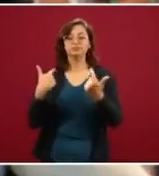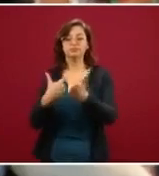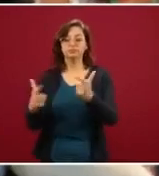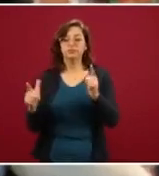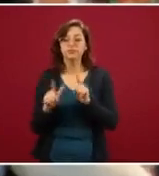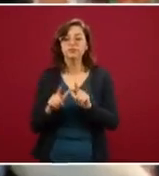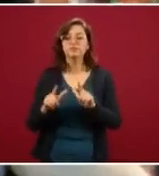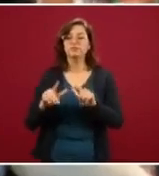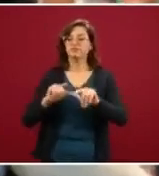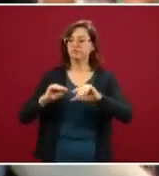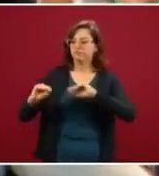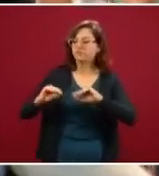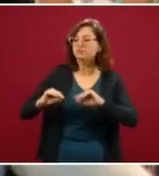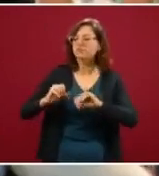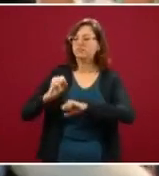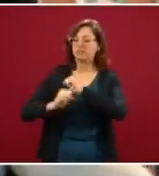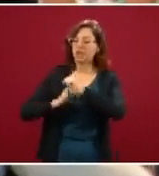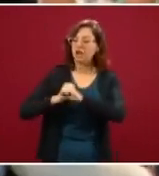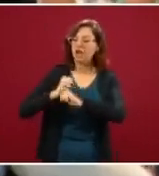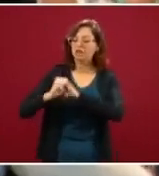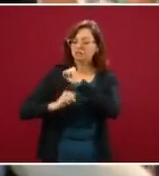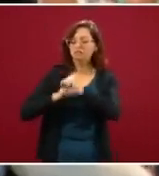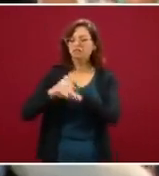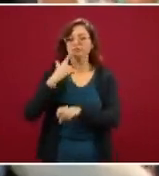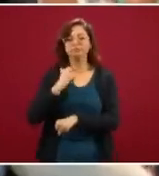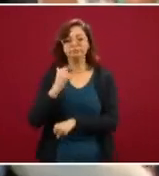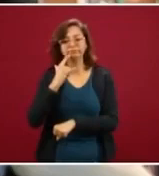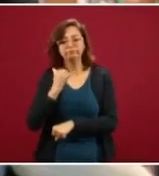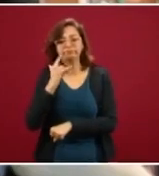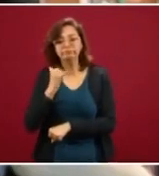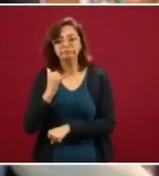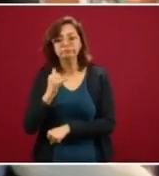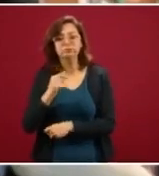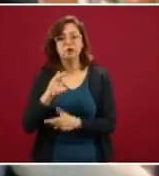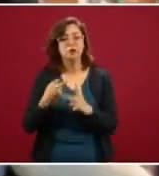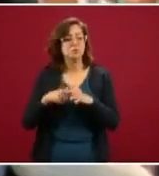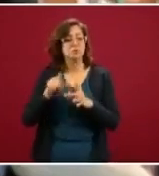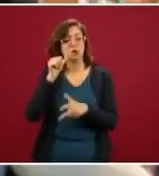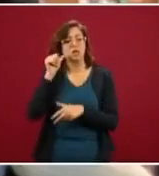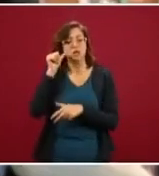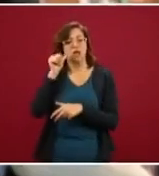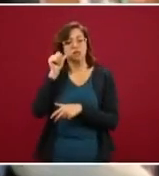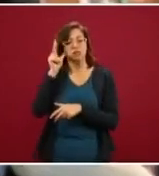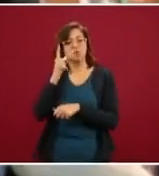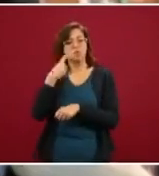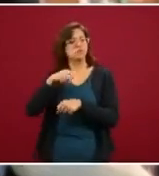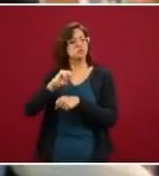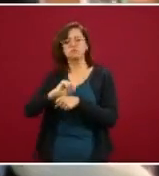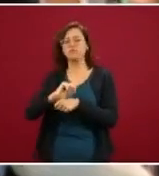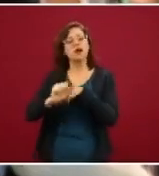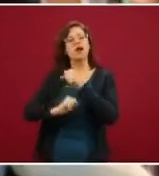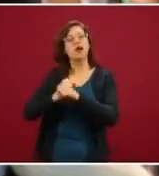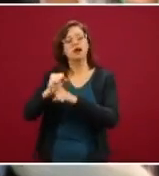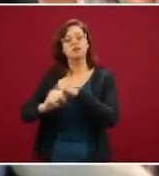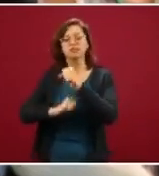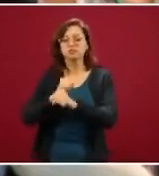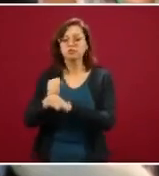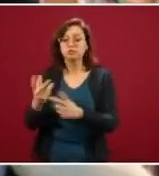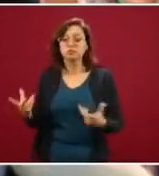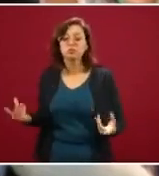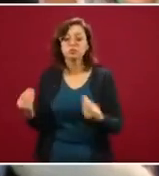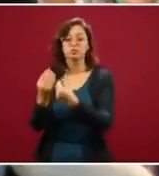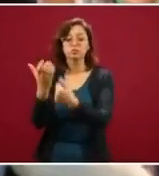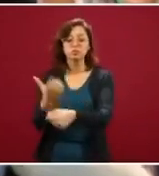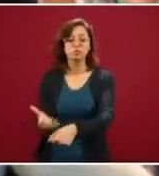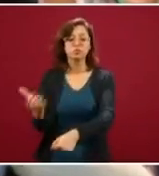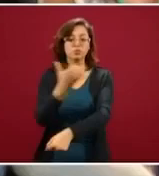que se han dedicado años a esto, no de ayer, no de antier, no de la semana pasada, a que vayan en acompañamiento